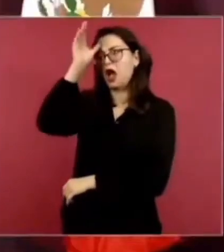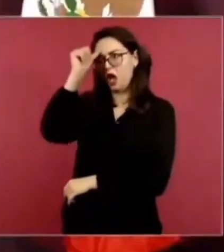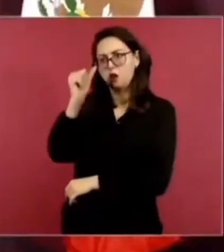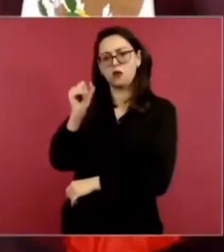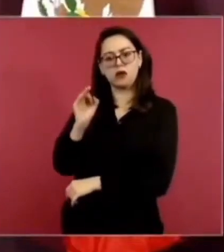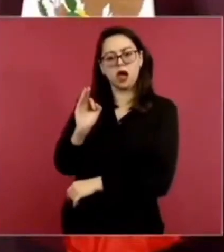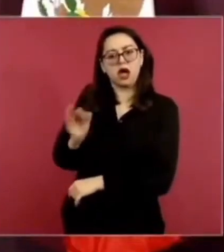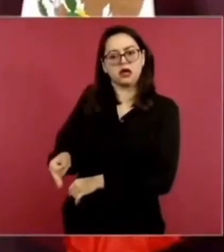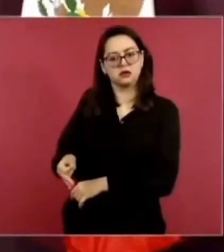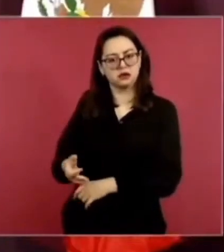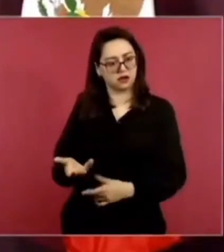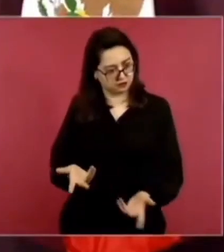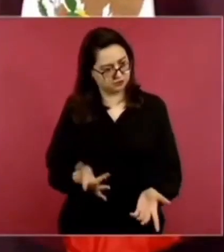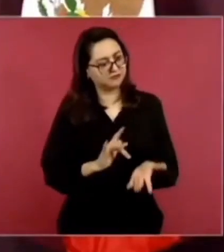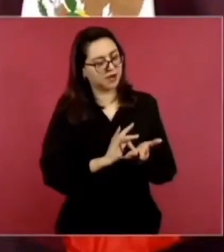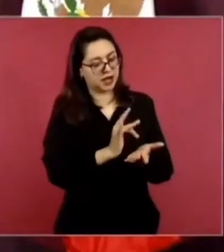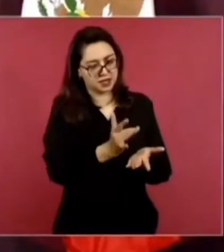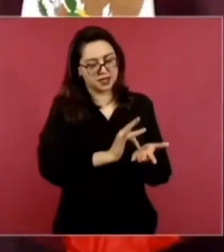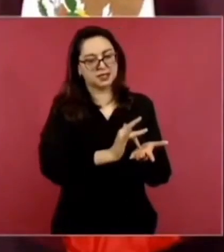con este sistema